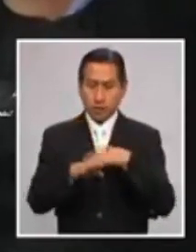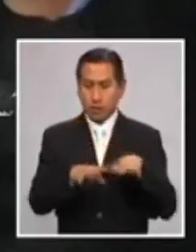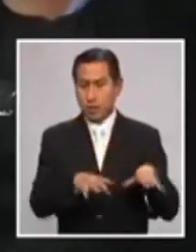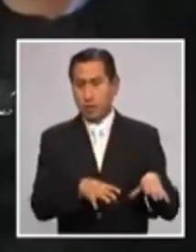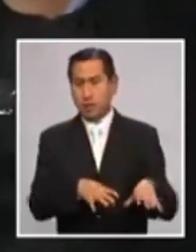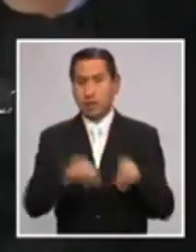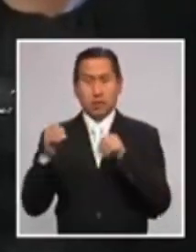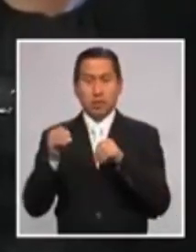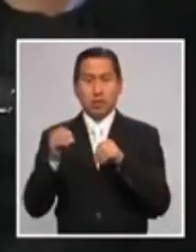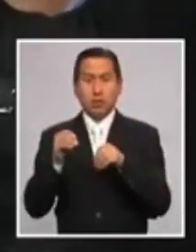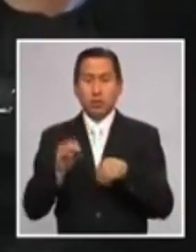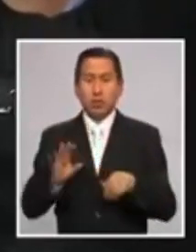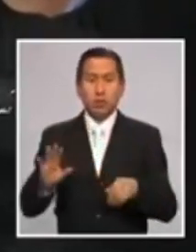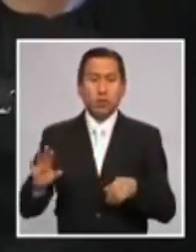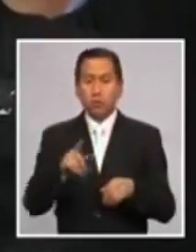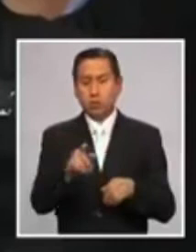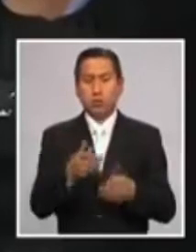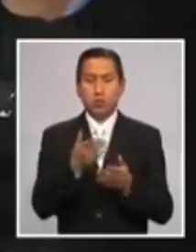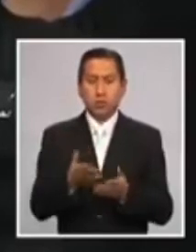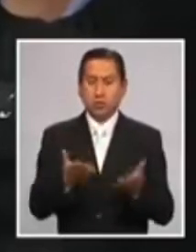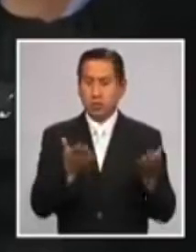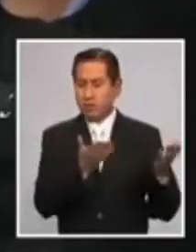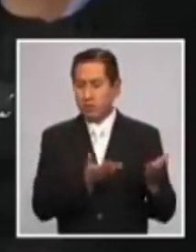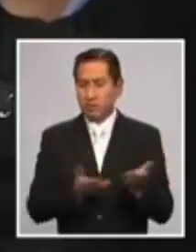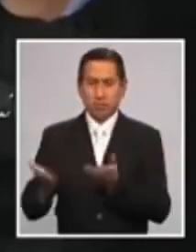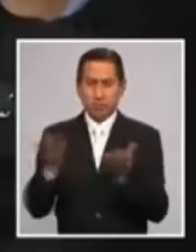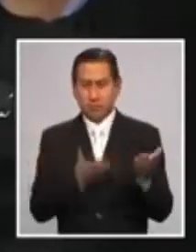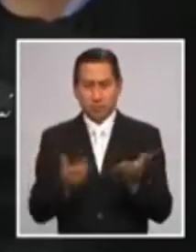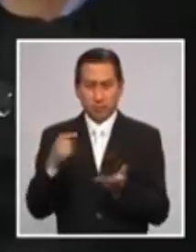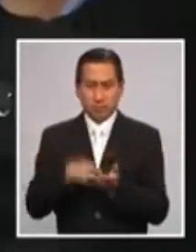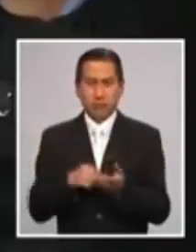para los proveedores